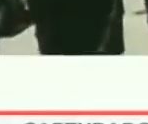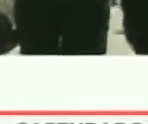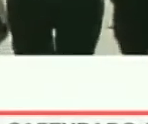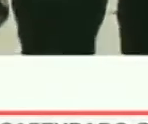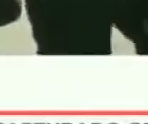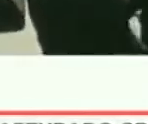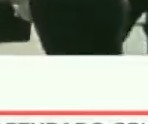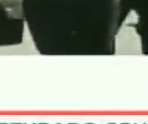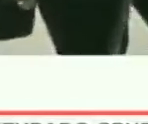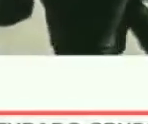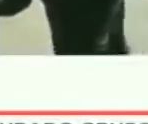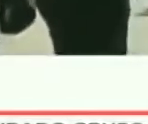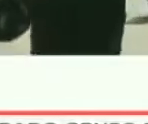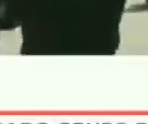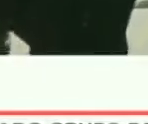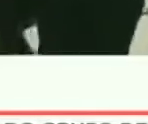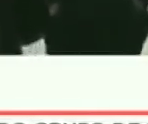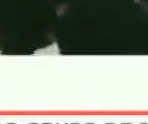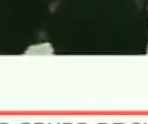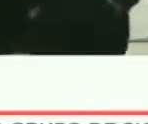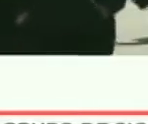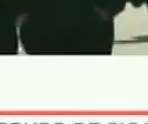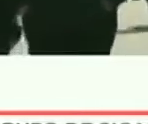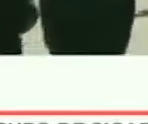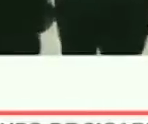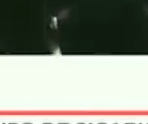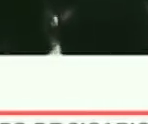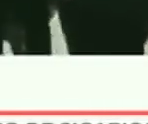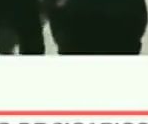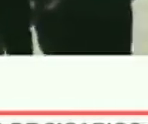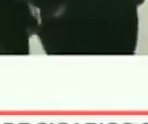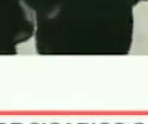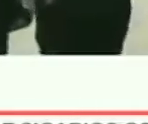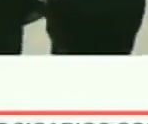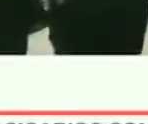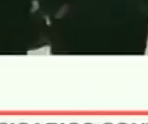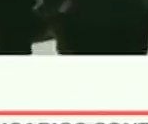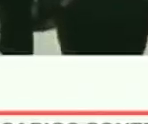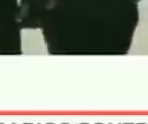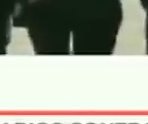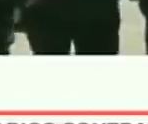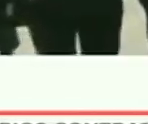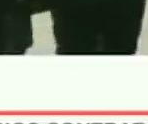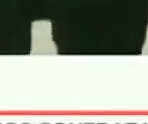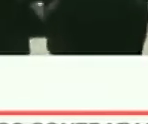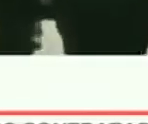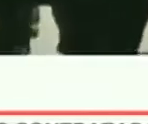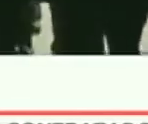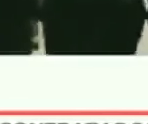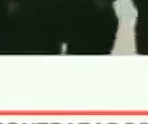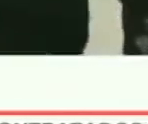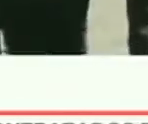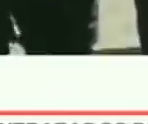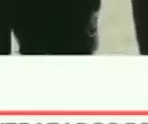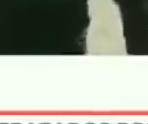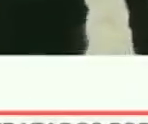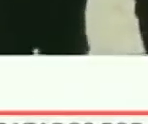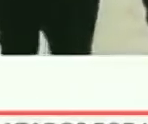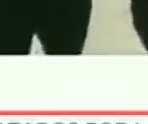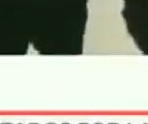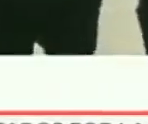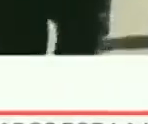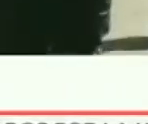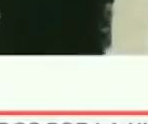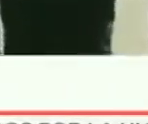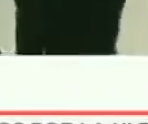y las tropas de la aviación militar bolivariana, Armada Nacional Bolivariana, Ejército Nacional Bolivariano, y el día de